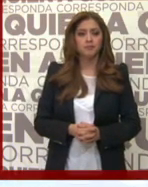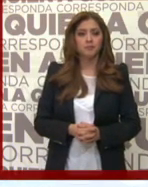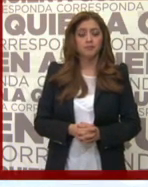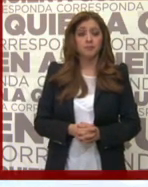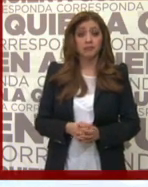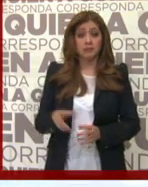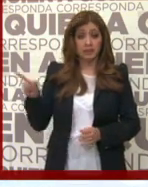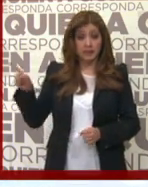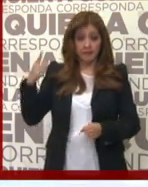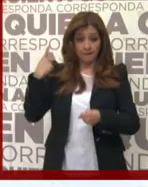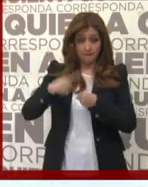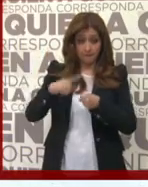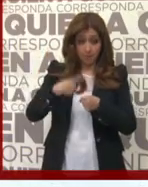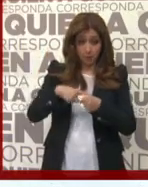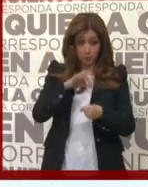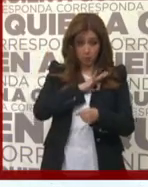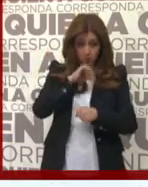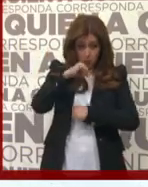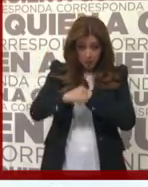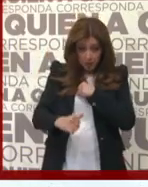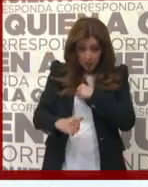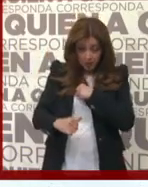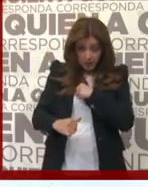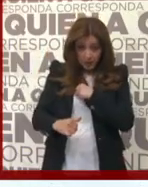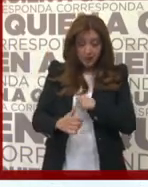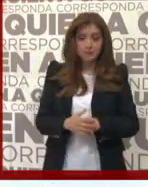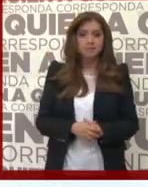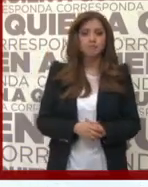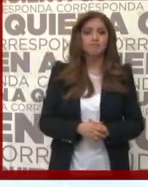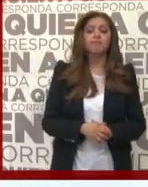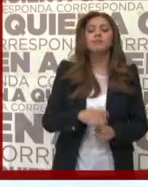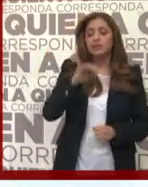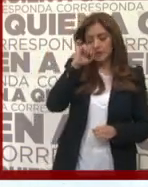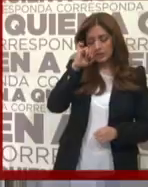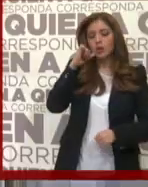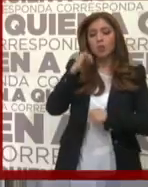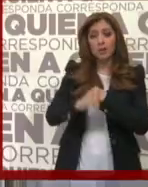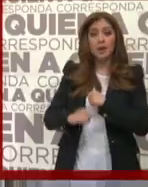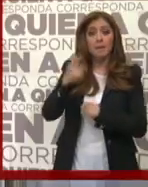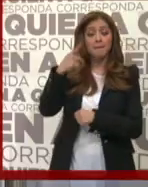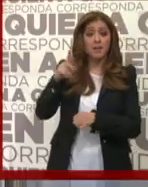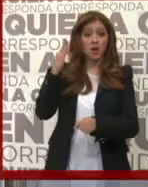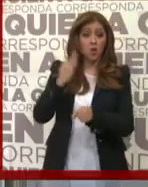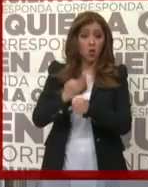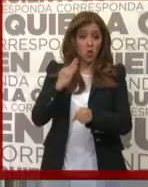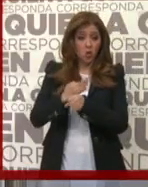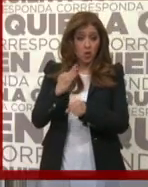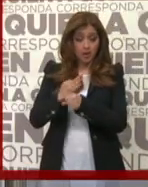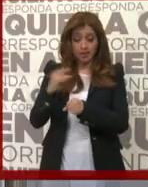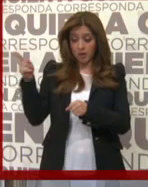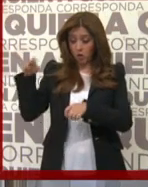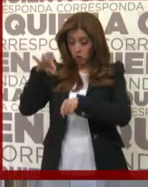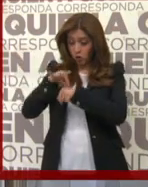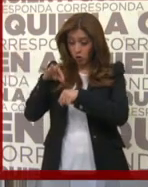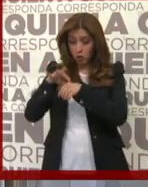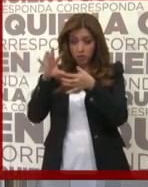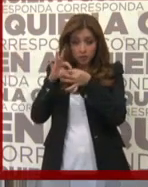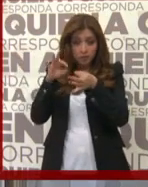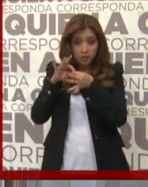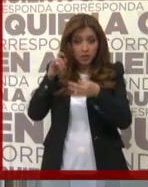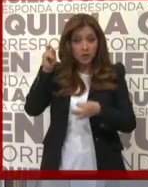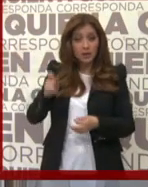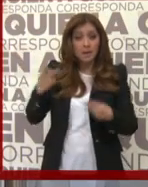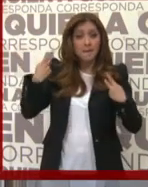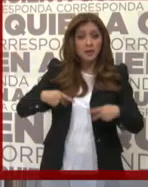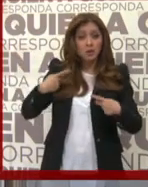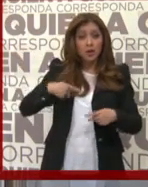¿Esta enfermedad es operable? Fíjate que sí, Jorge, pero lamentablemente por las condiciones en las que nos comentaba el doctor, que le da gente de mayor de 60